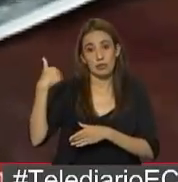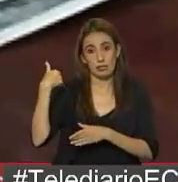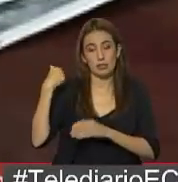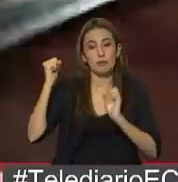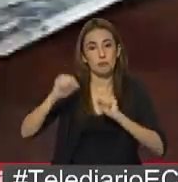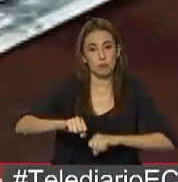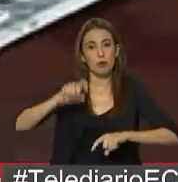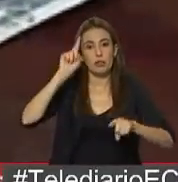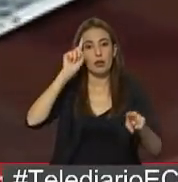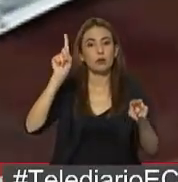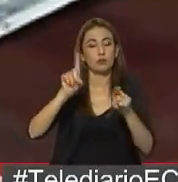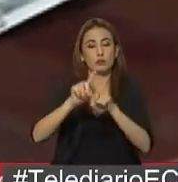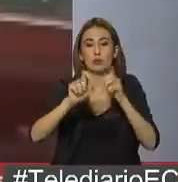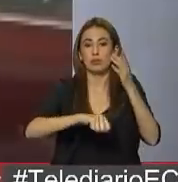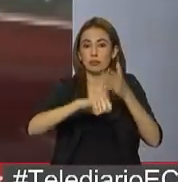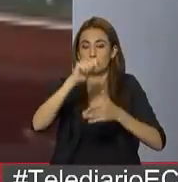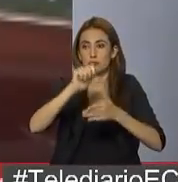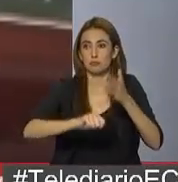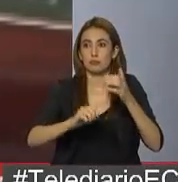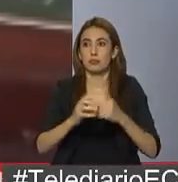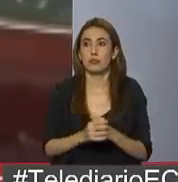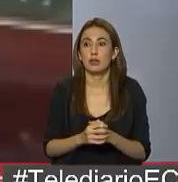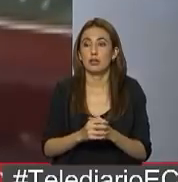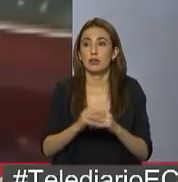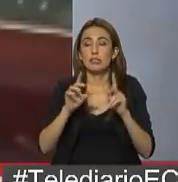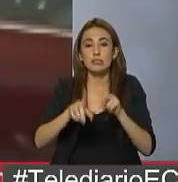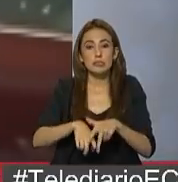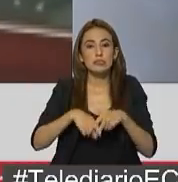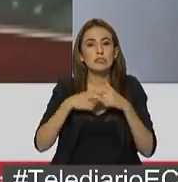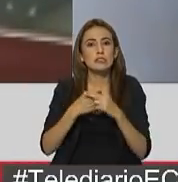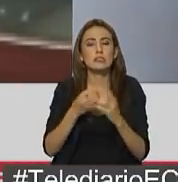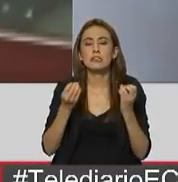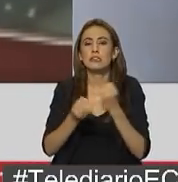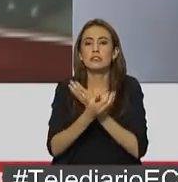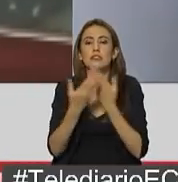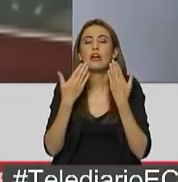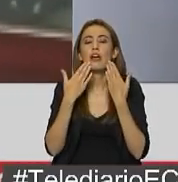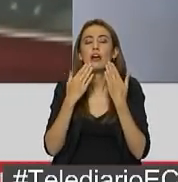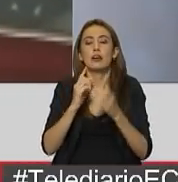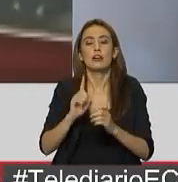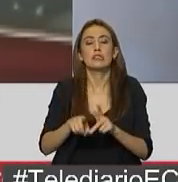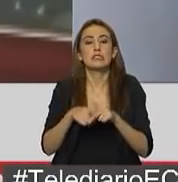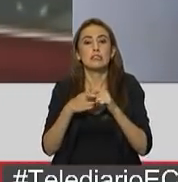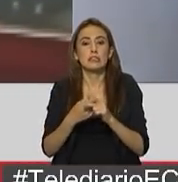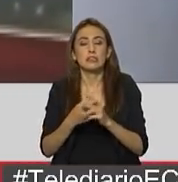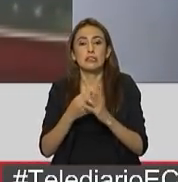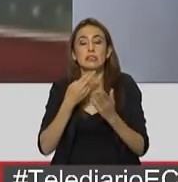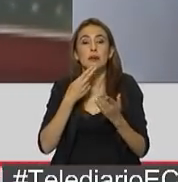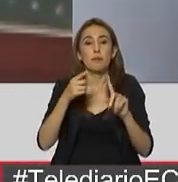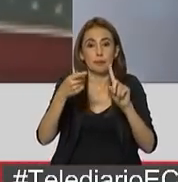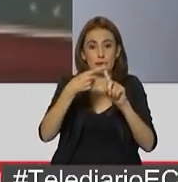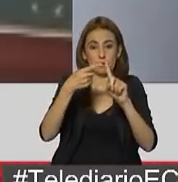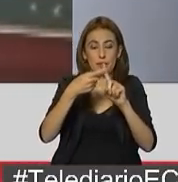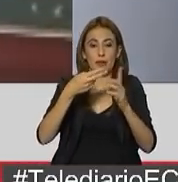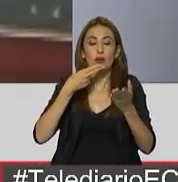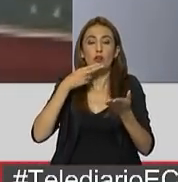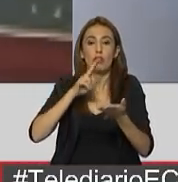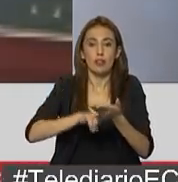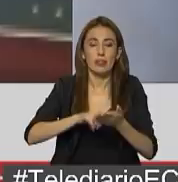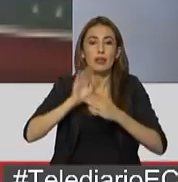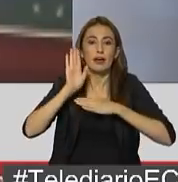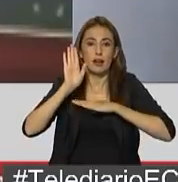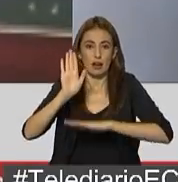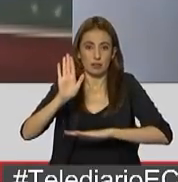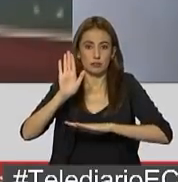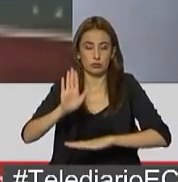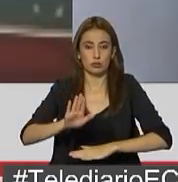preconcursal en un plazo de hasta 3 años. Este acuerdo inicia con una declaración juramentada ante un notario público. Debe el deudor